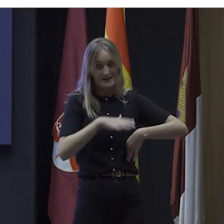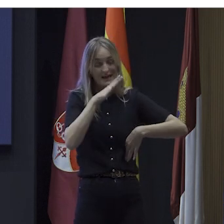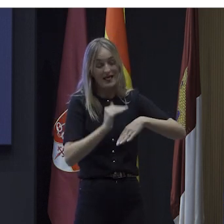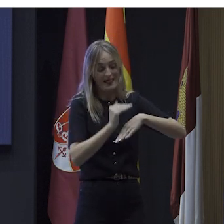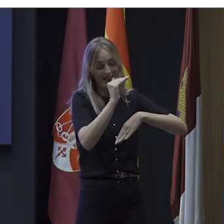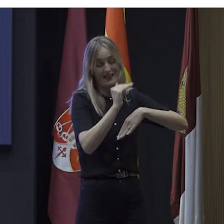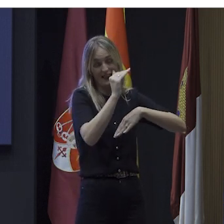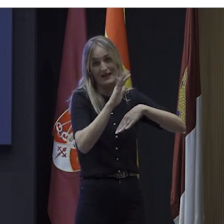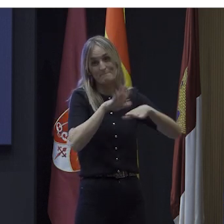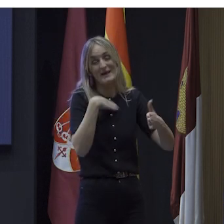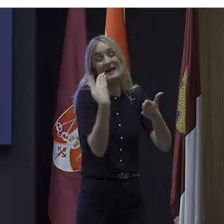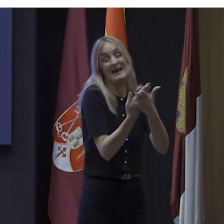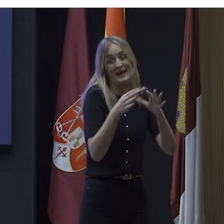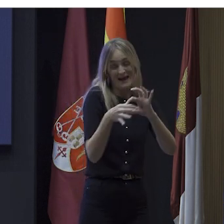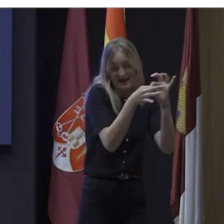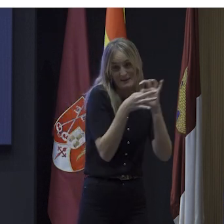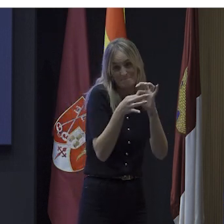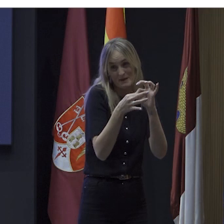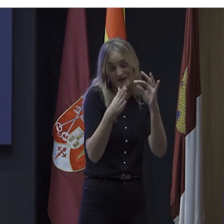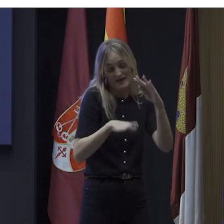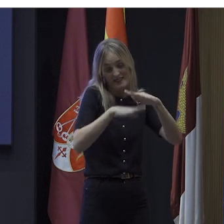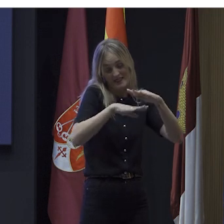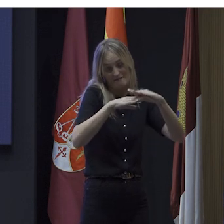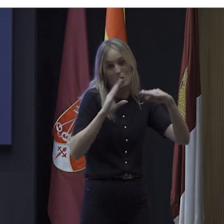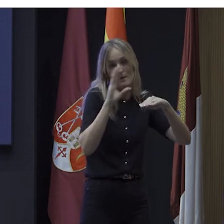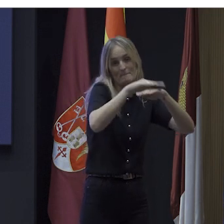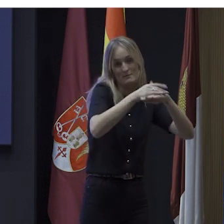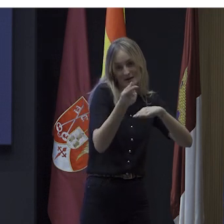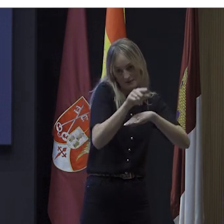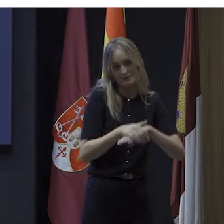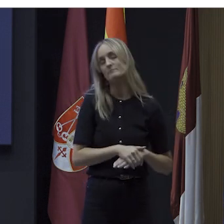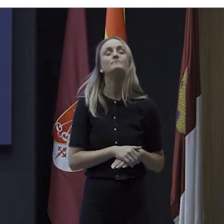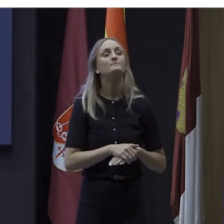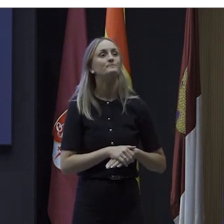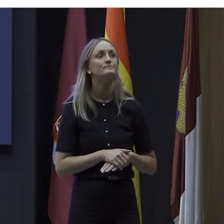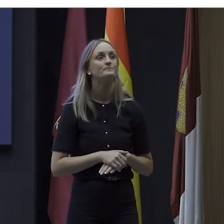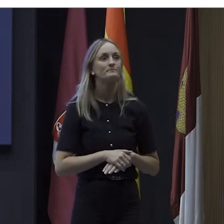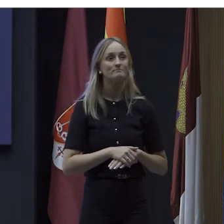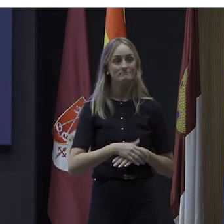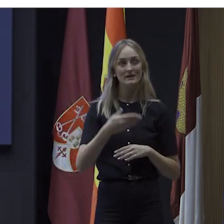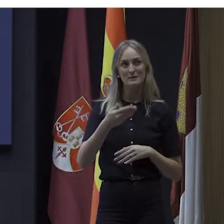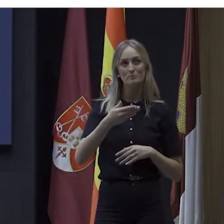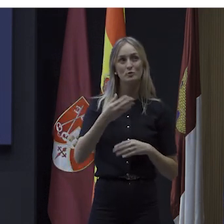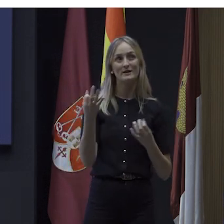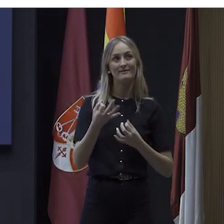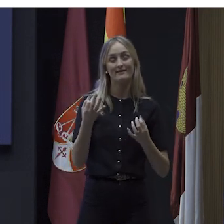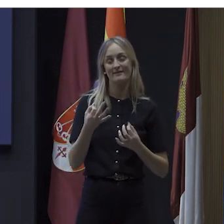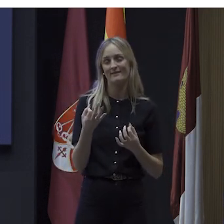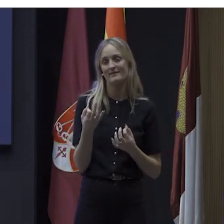arriba y basta empalmar el extremo desde abajo. Realmente gran mérito de este equipo es